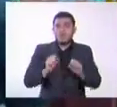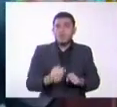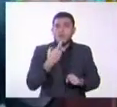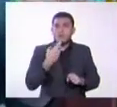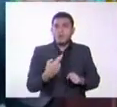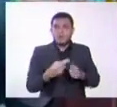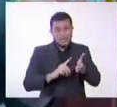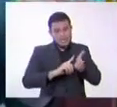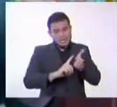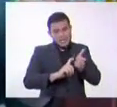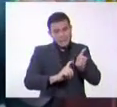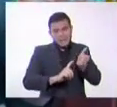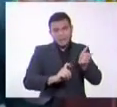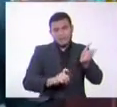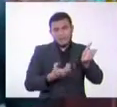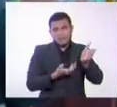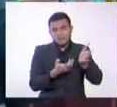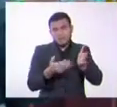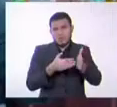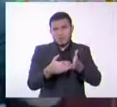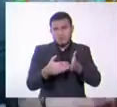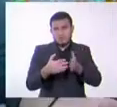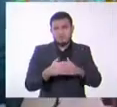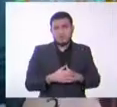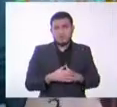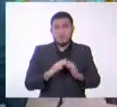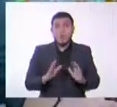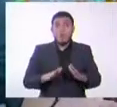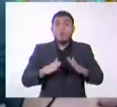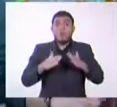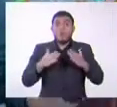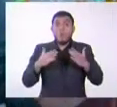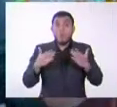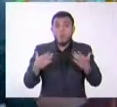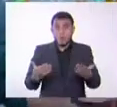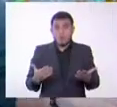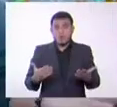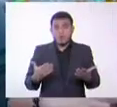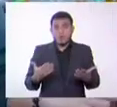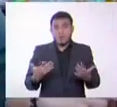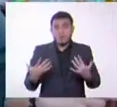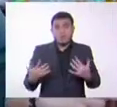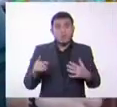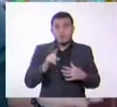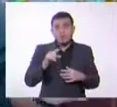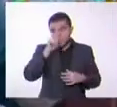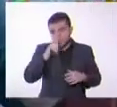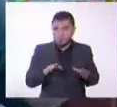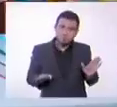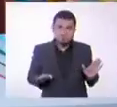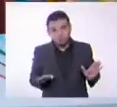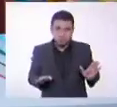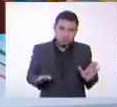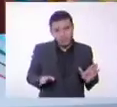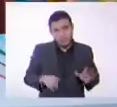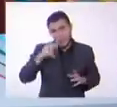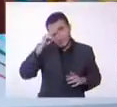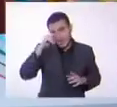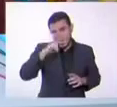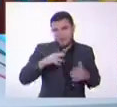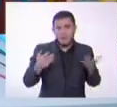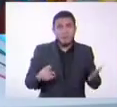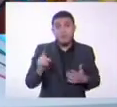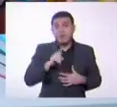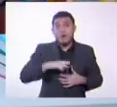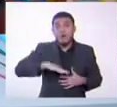preguntas que hicimos al principio. ¿Por qué no hay pingüinos en el Golfo de Fonseca? ¿Por qué no hay